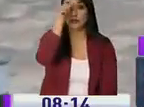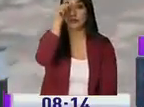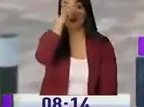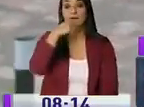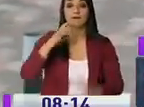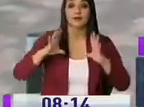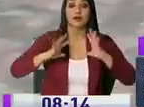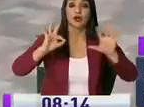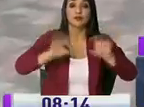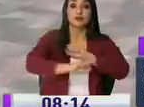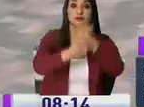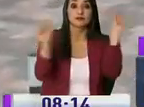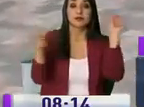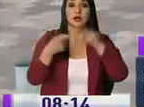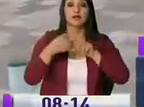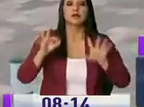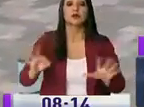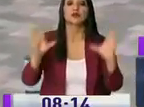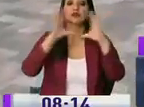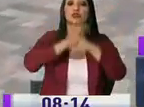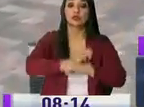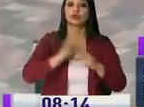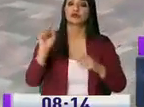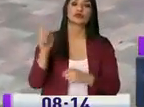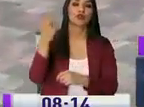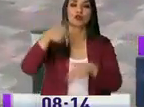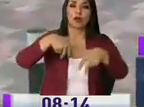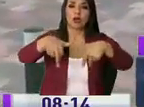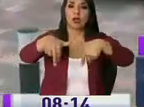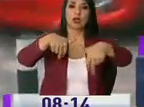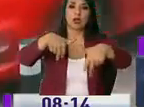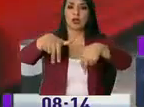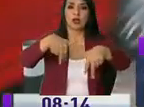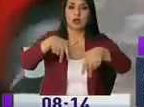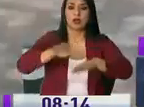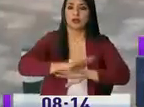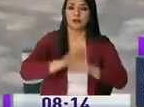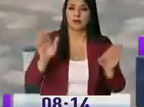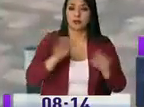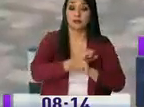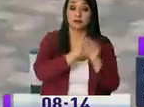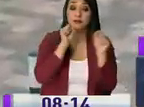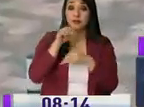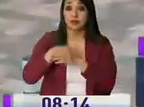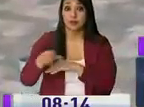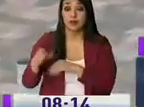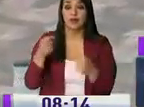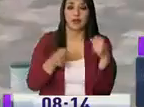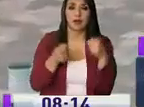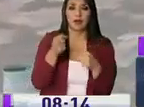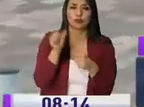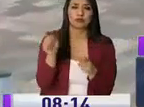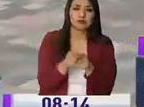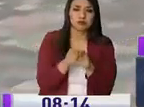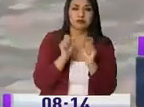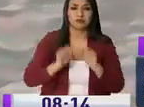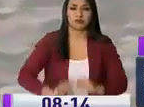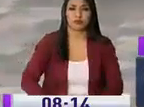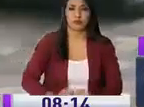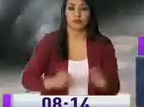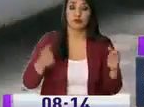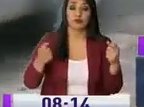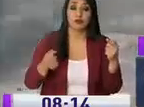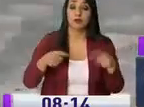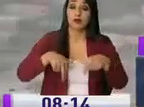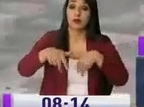de 8 de la mañana a 8 de la noche también será peatonizada. Así que tomar todas las precauciones del caso y tomar las vías alternas cuando